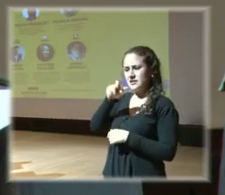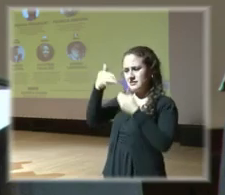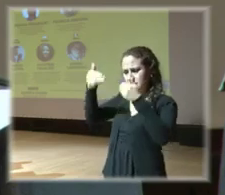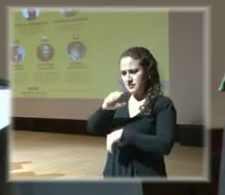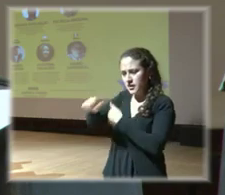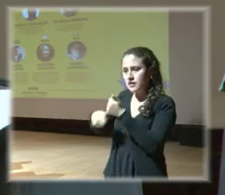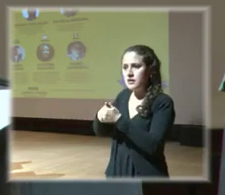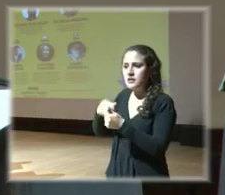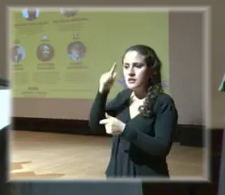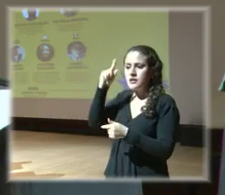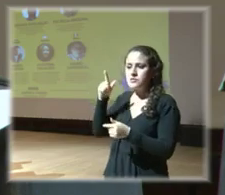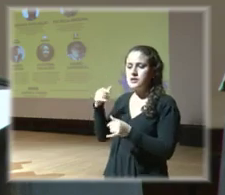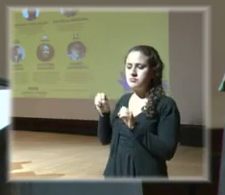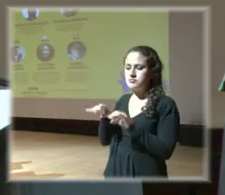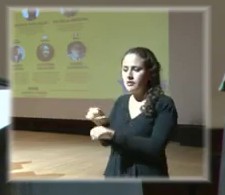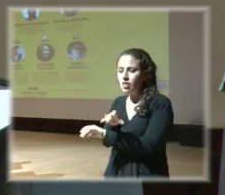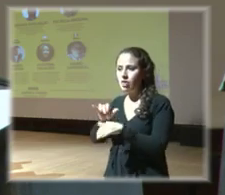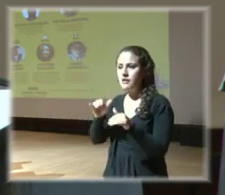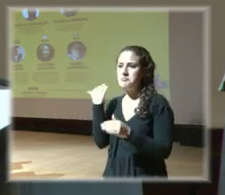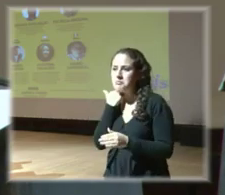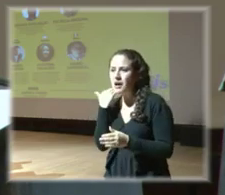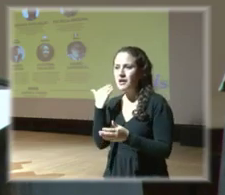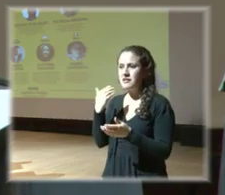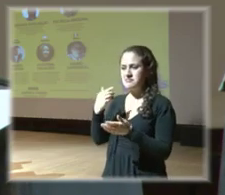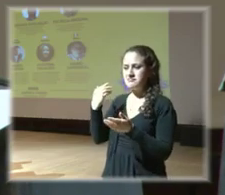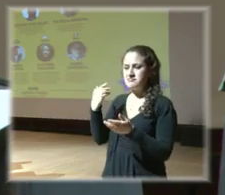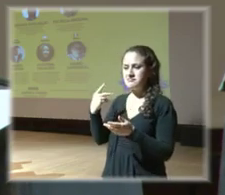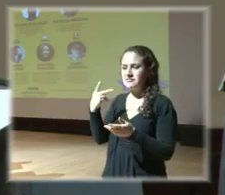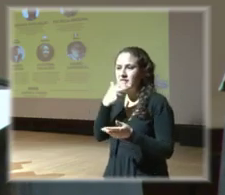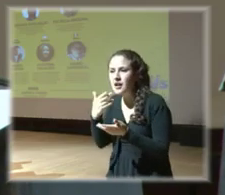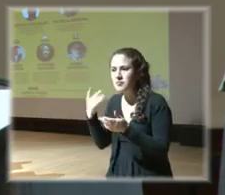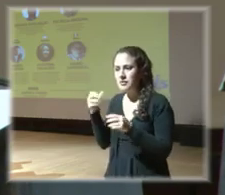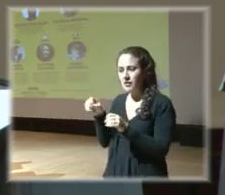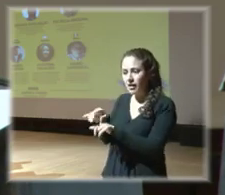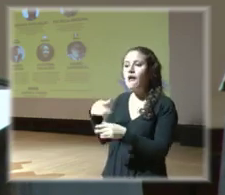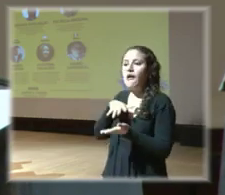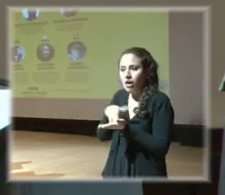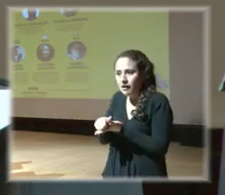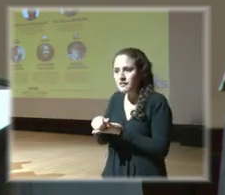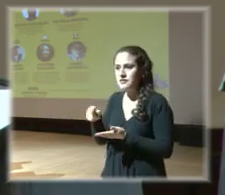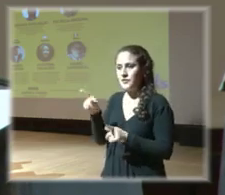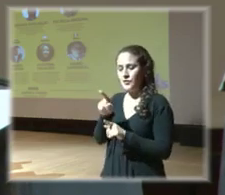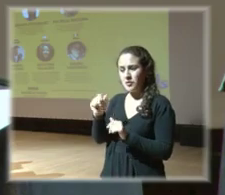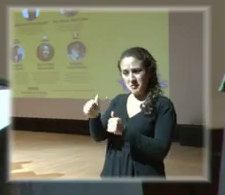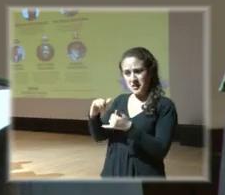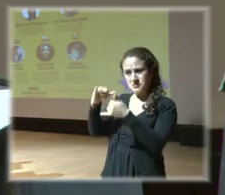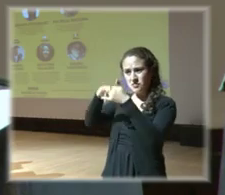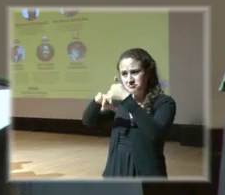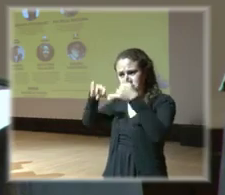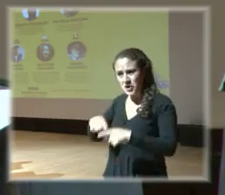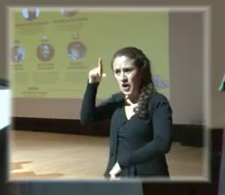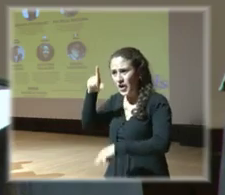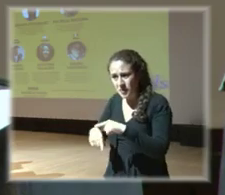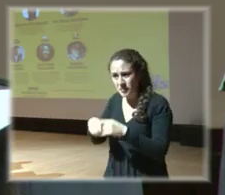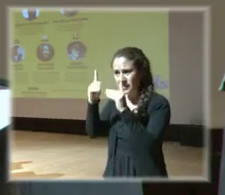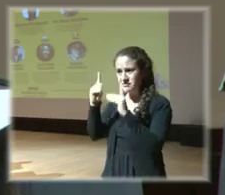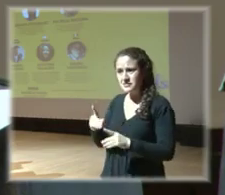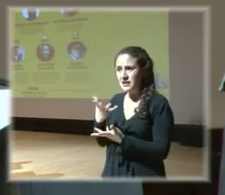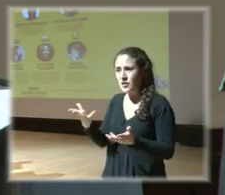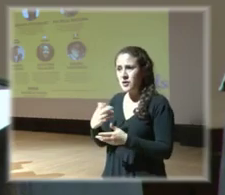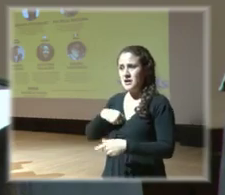ser estafadas. Se dice que las personas con discapacidad tienen que estar interdictas porque no pueden decidir casarse o no pueden